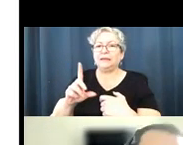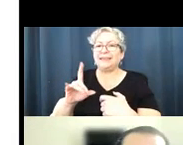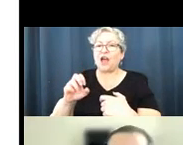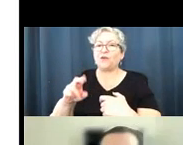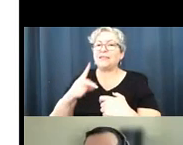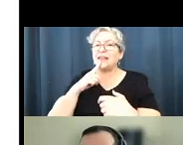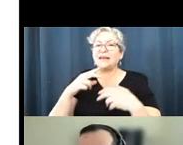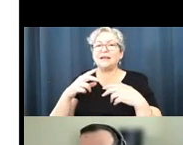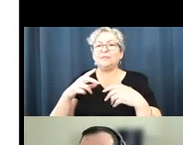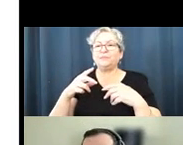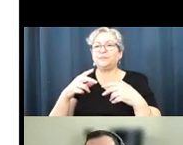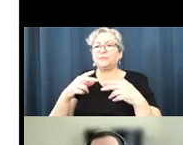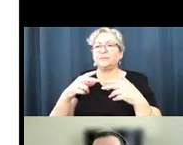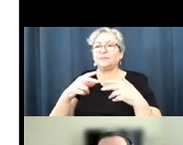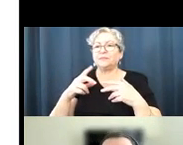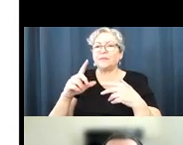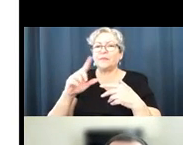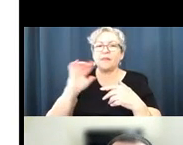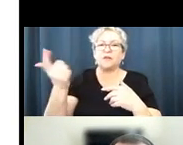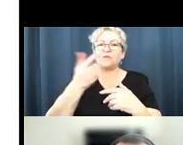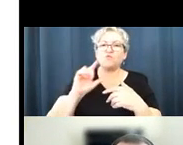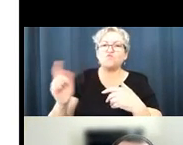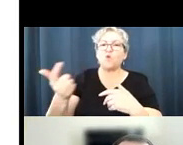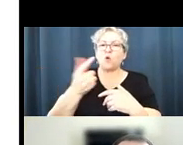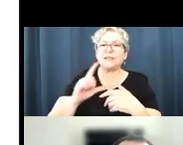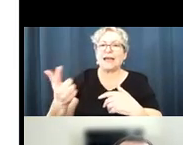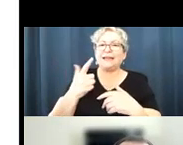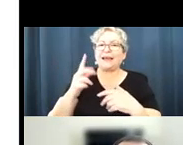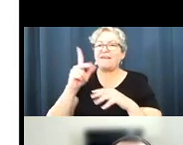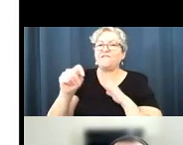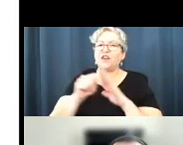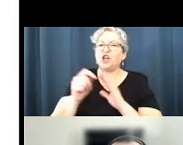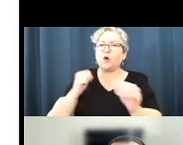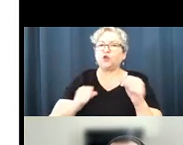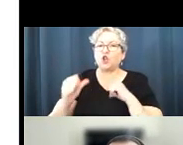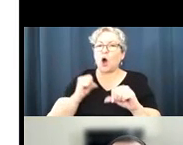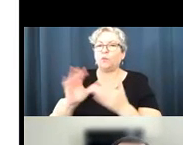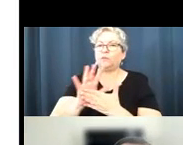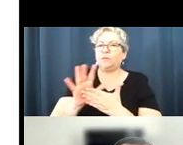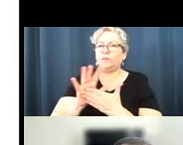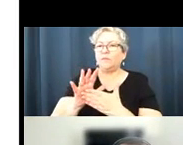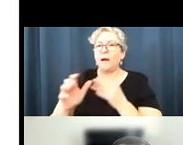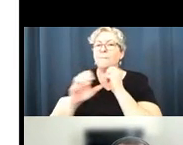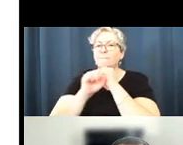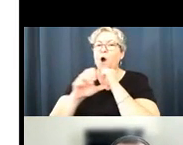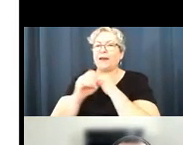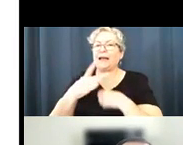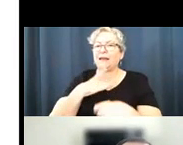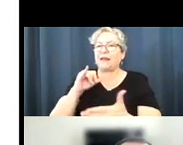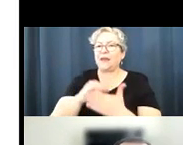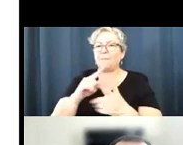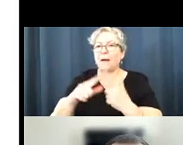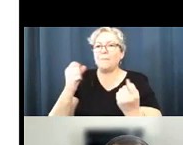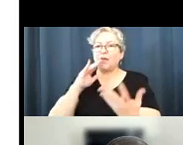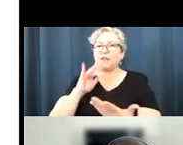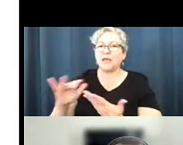things. Donde uno hace las diapositivas donde se rotan las distintas imágenes. Las personas de mercadeo